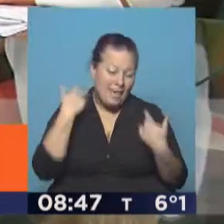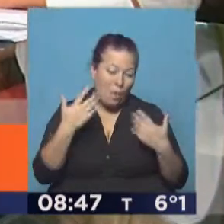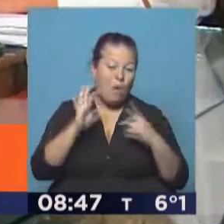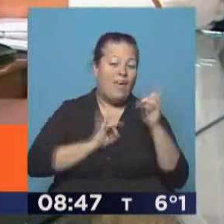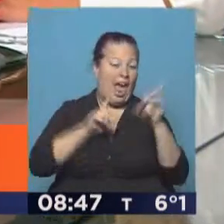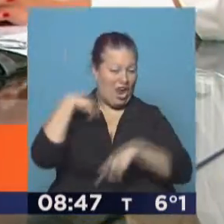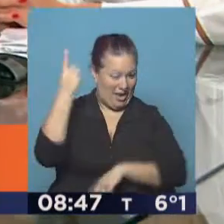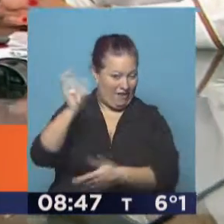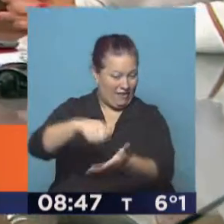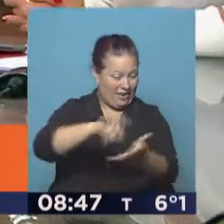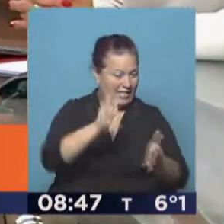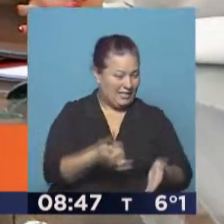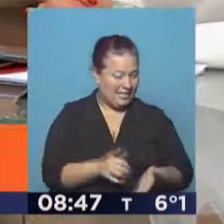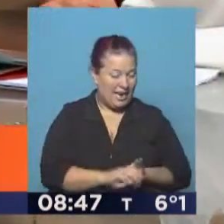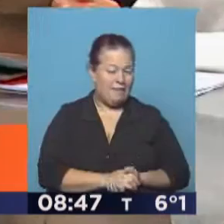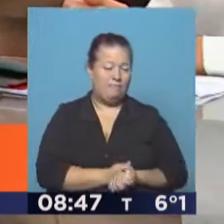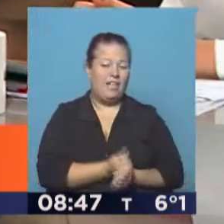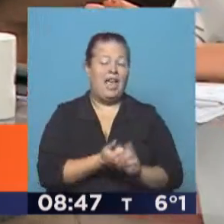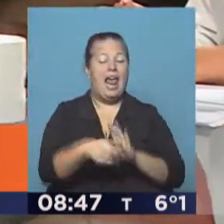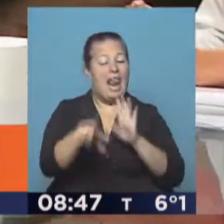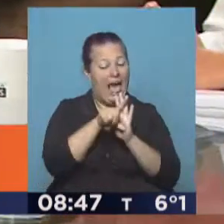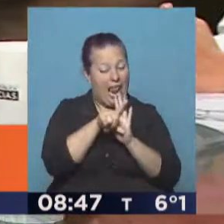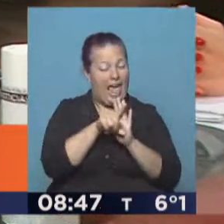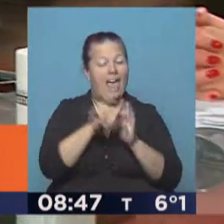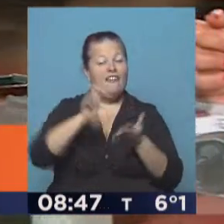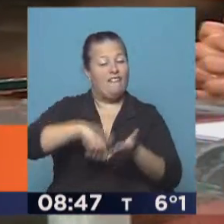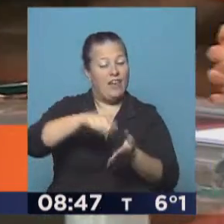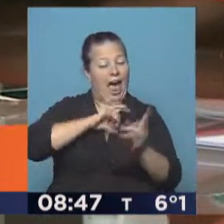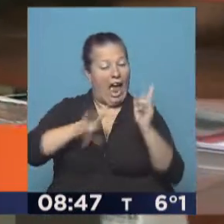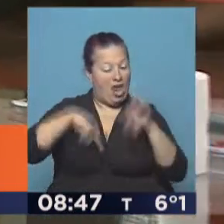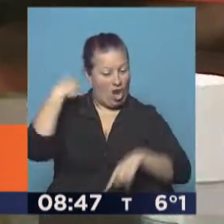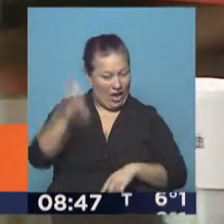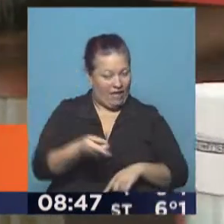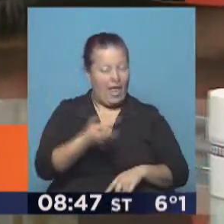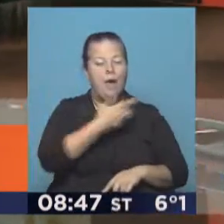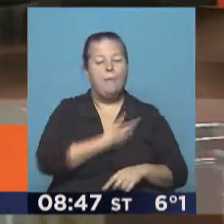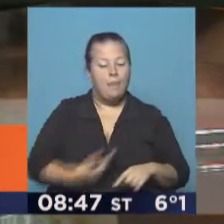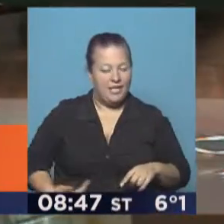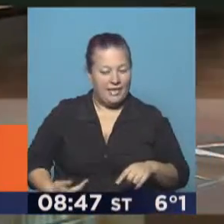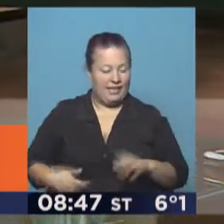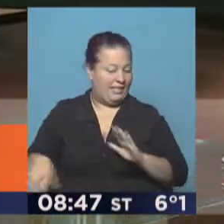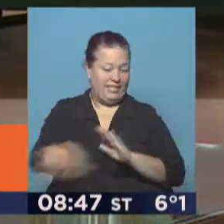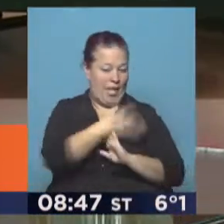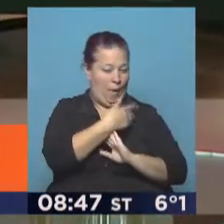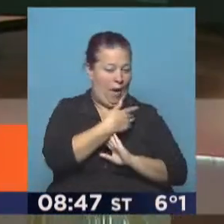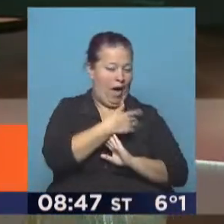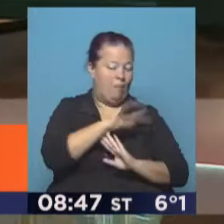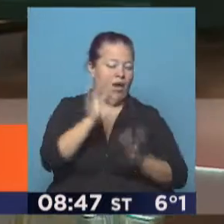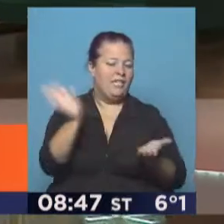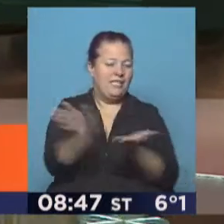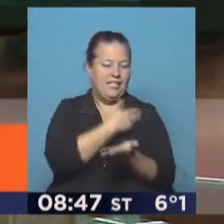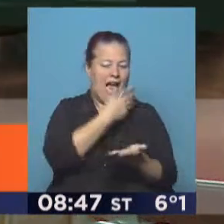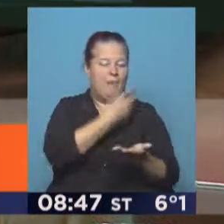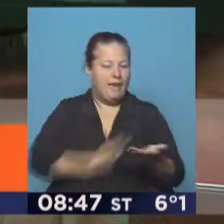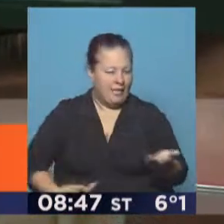año que viene, por normativa, el referéndum si se hace el año que viene, el presidente saldría porque es revocado en su